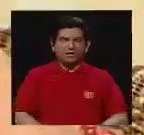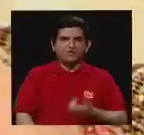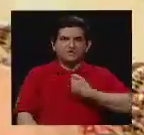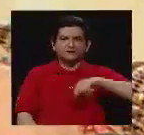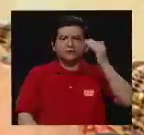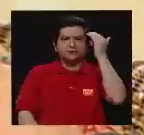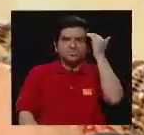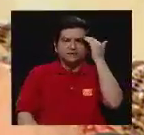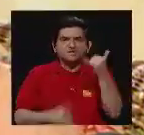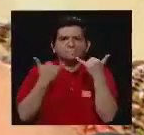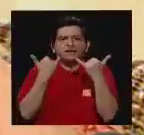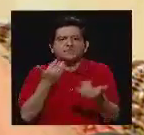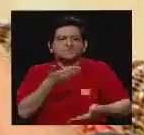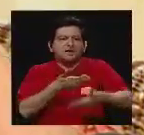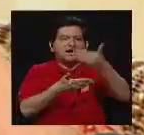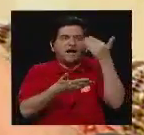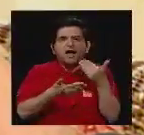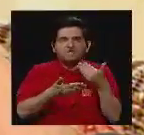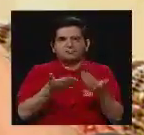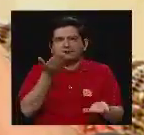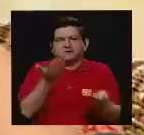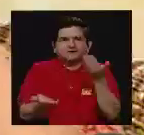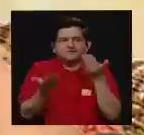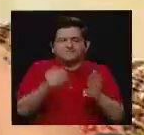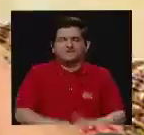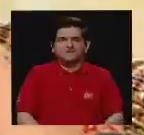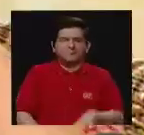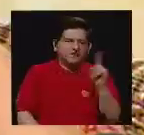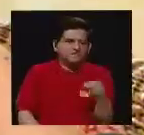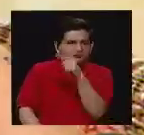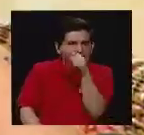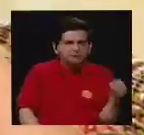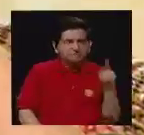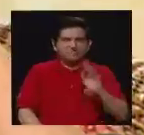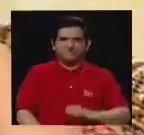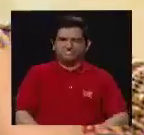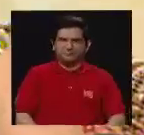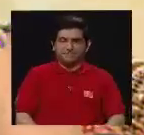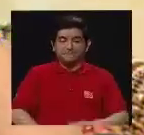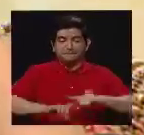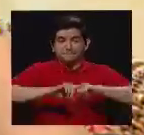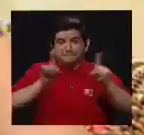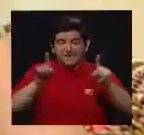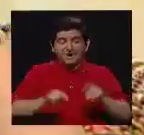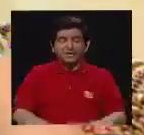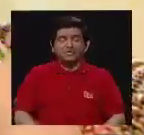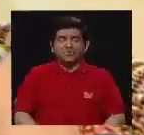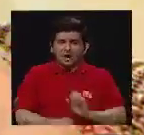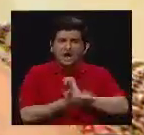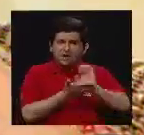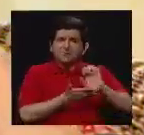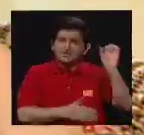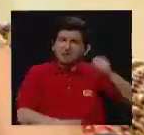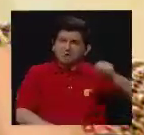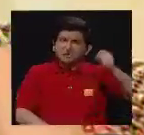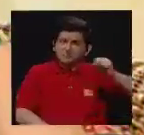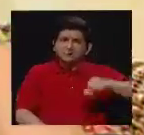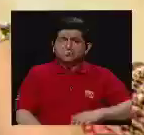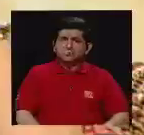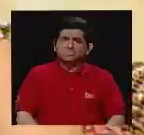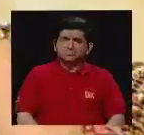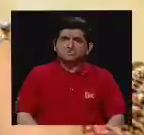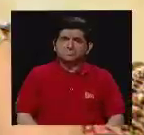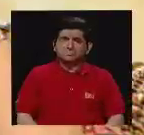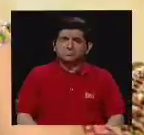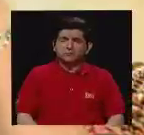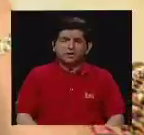si supiéramos cómo, hace tiempo ya habría caducado. Pero es evitable. Es